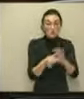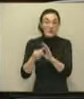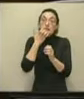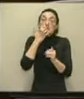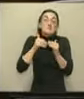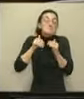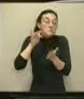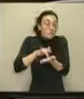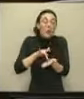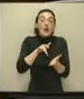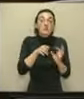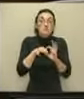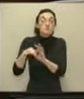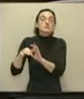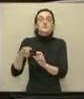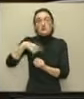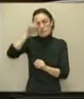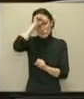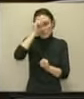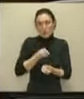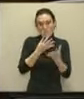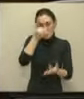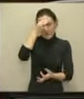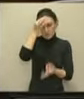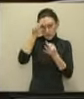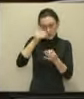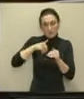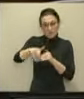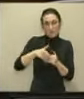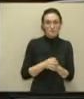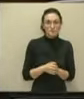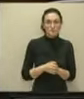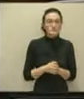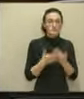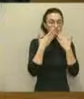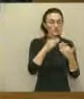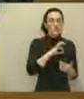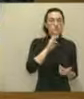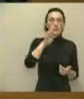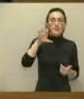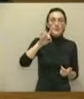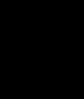si es que se deriva de esta interpelación, fijaremos ya posición más concretamente en su momento. Gracias. Gracias, señor Prendes.